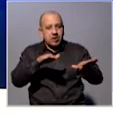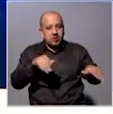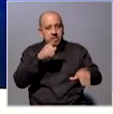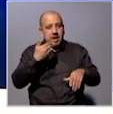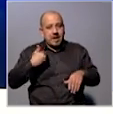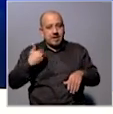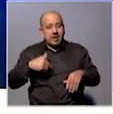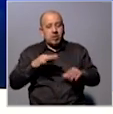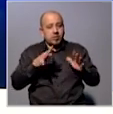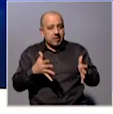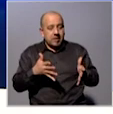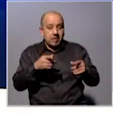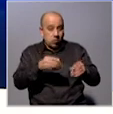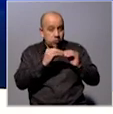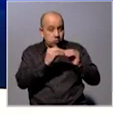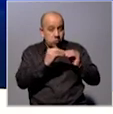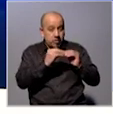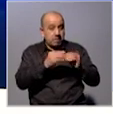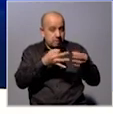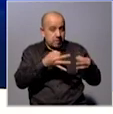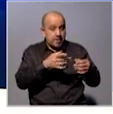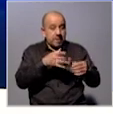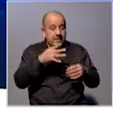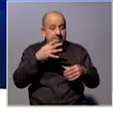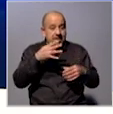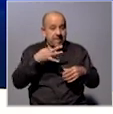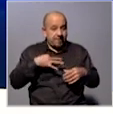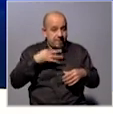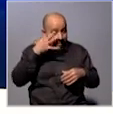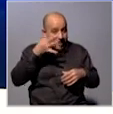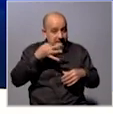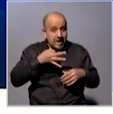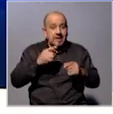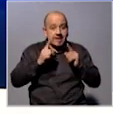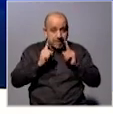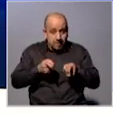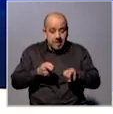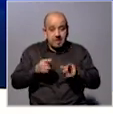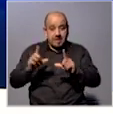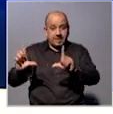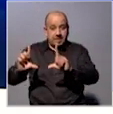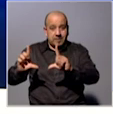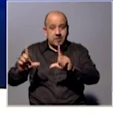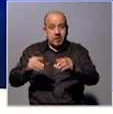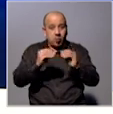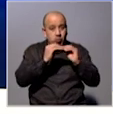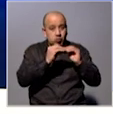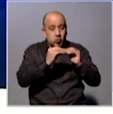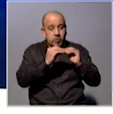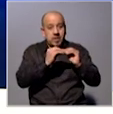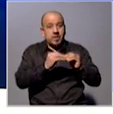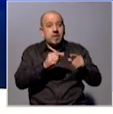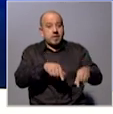que atiende consultas en la vida real y también ante las cámaras, que dicho sea de paso, esas consultas, las registradas